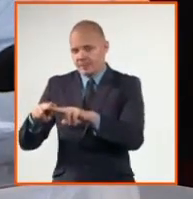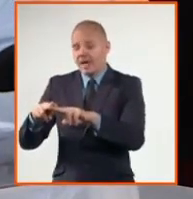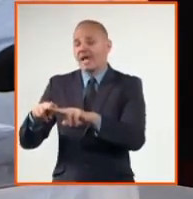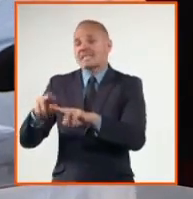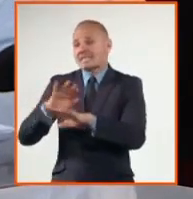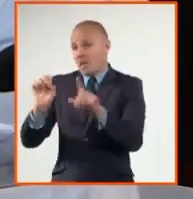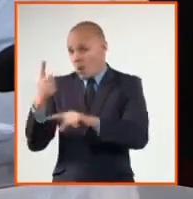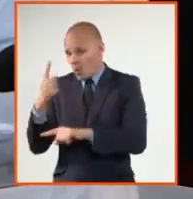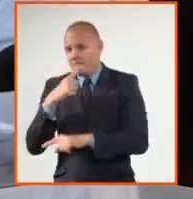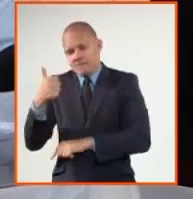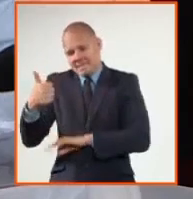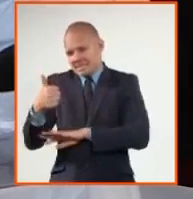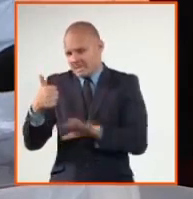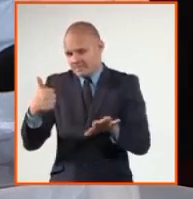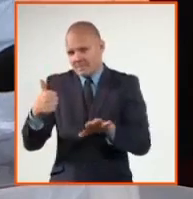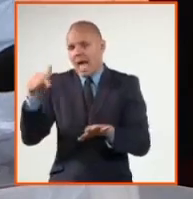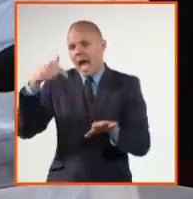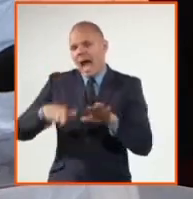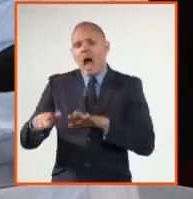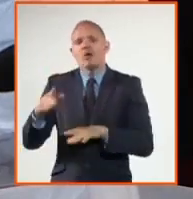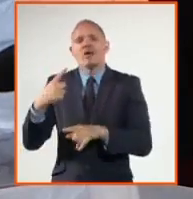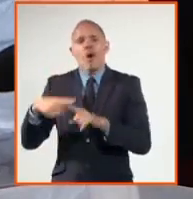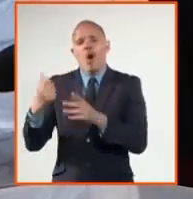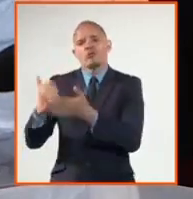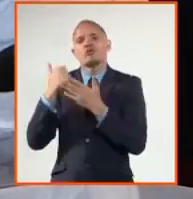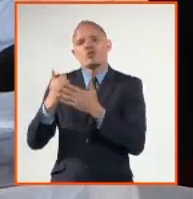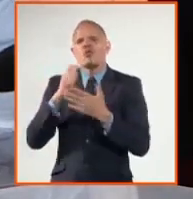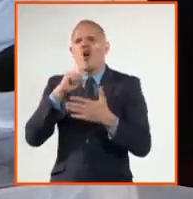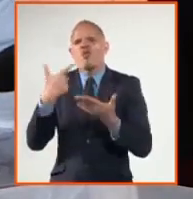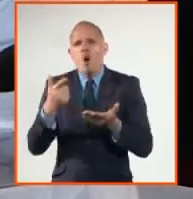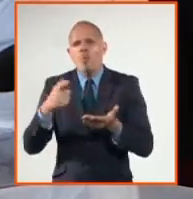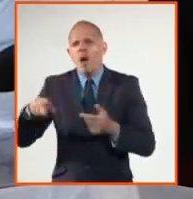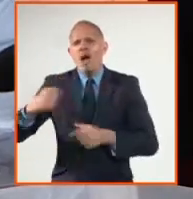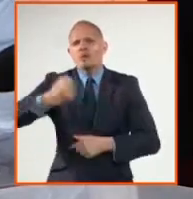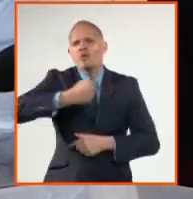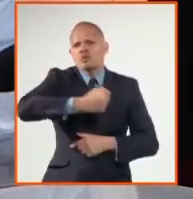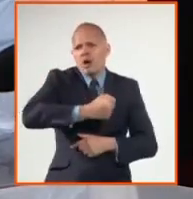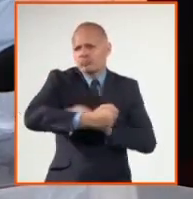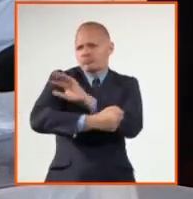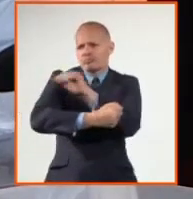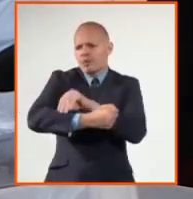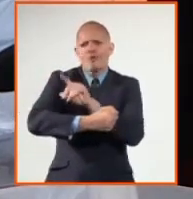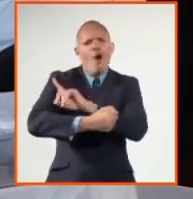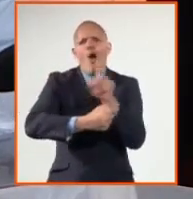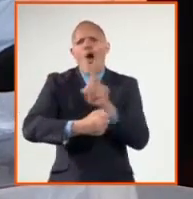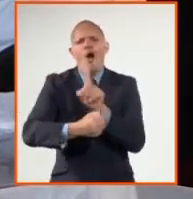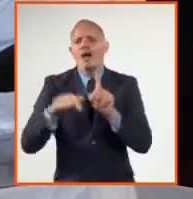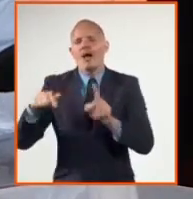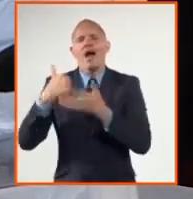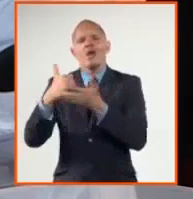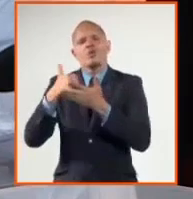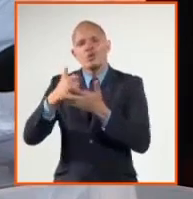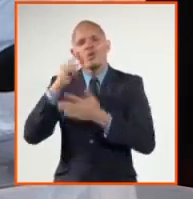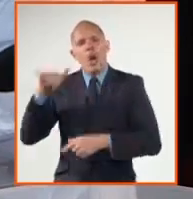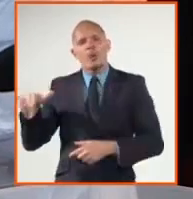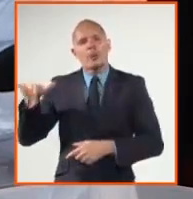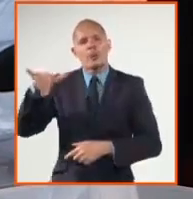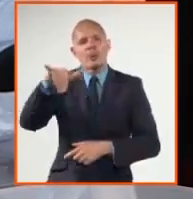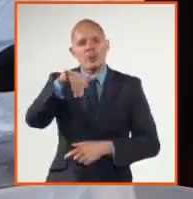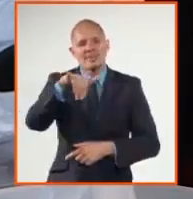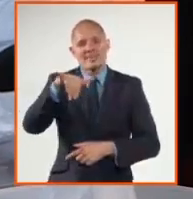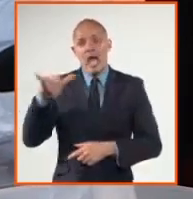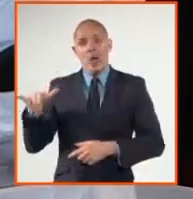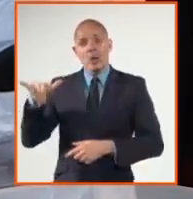apoyo de la fuerza aérea que ustedes sigan al para poderlo traer eso ha sido muy efectivo porque de efecto a la habana hay un tiempo